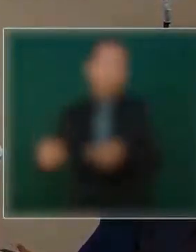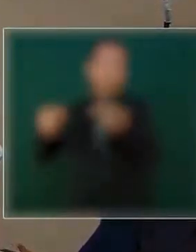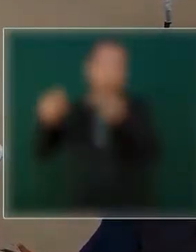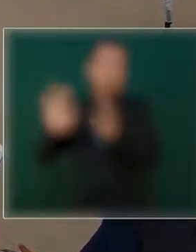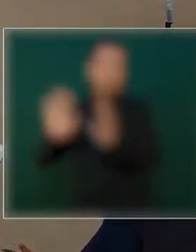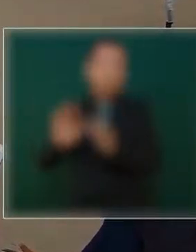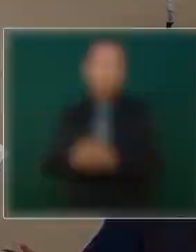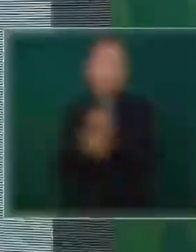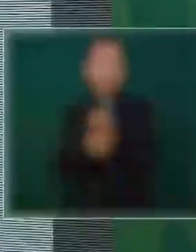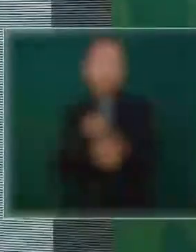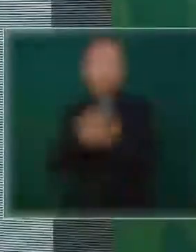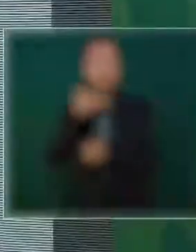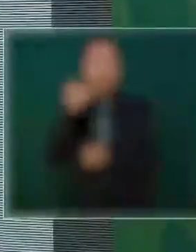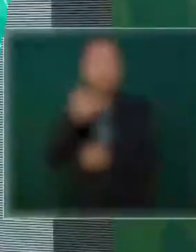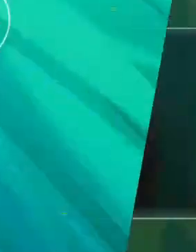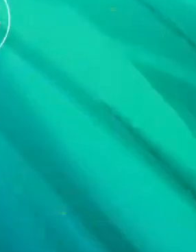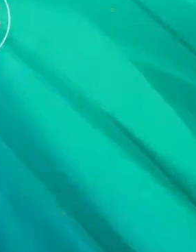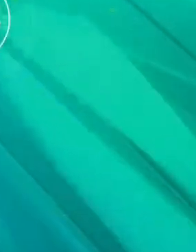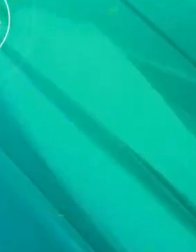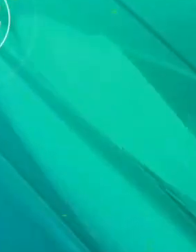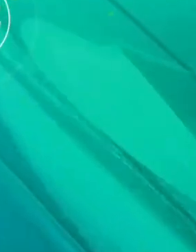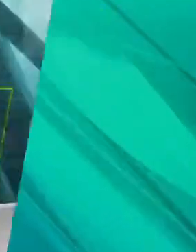14.